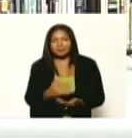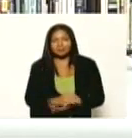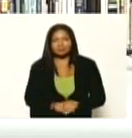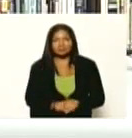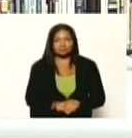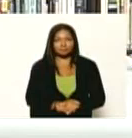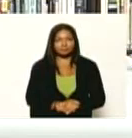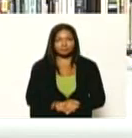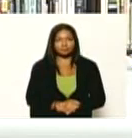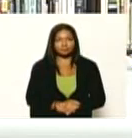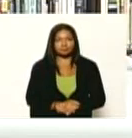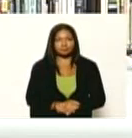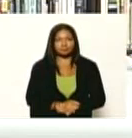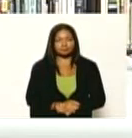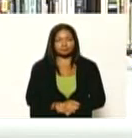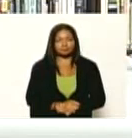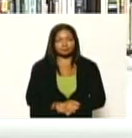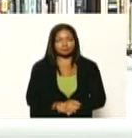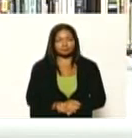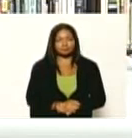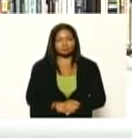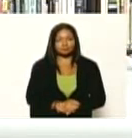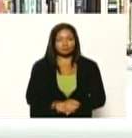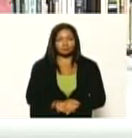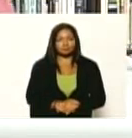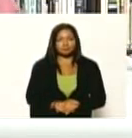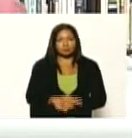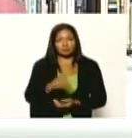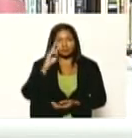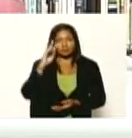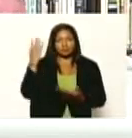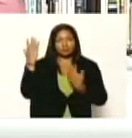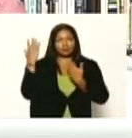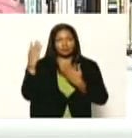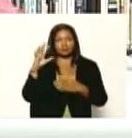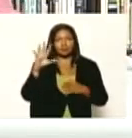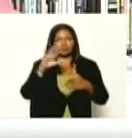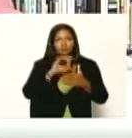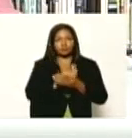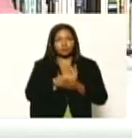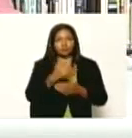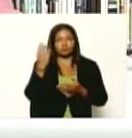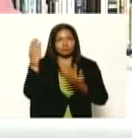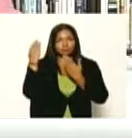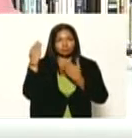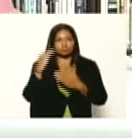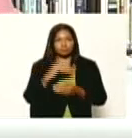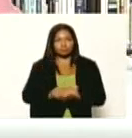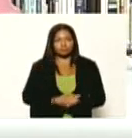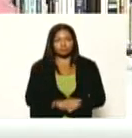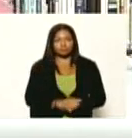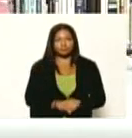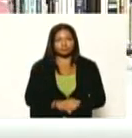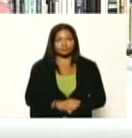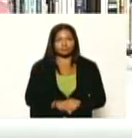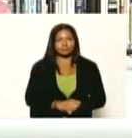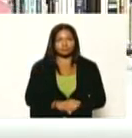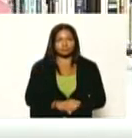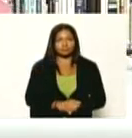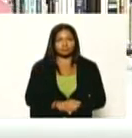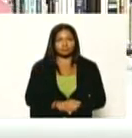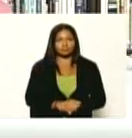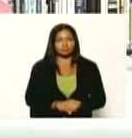miren. Miren, aquí está. Capturado el gato volador. En